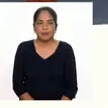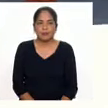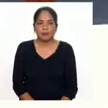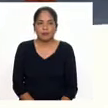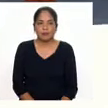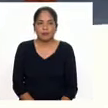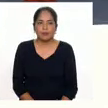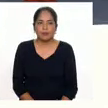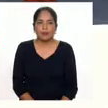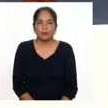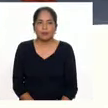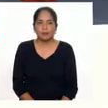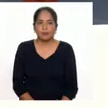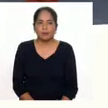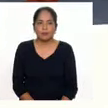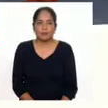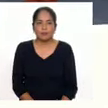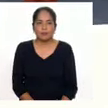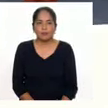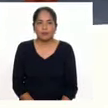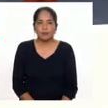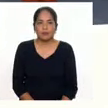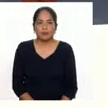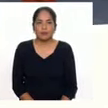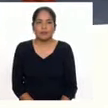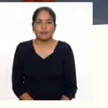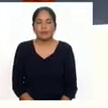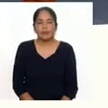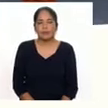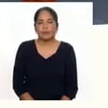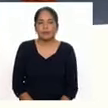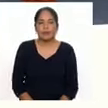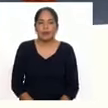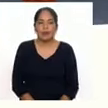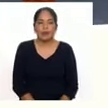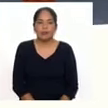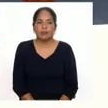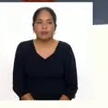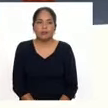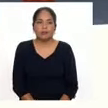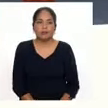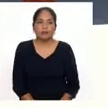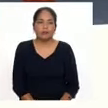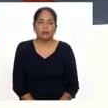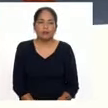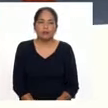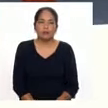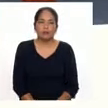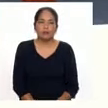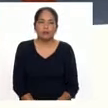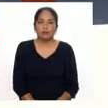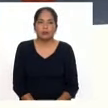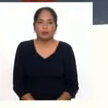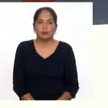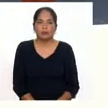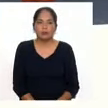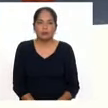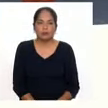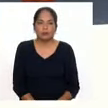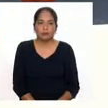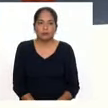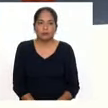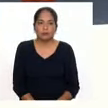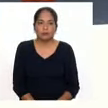o miembros del pueblo Mashiguenga. También hay que señalar que hay ashánincas, quienes son en su mayoría los que